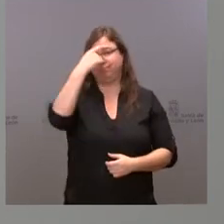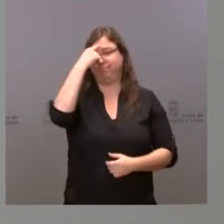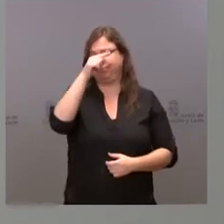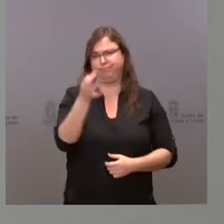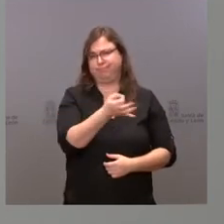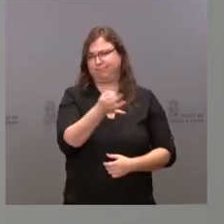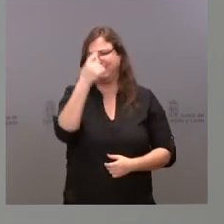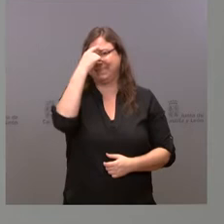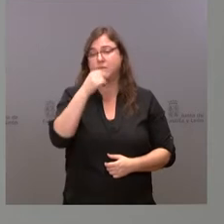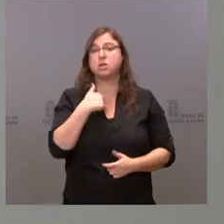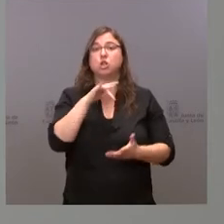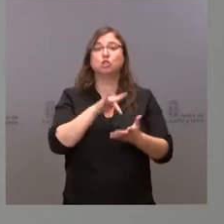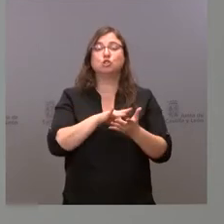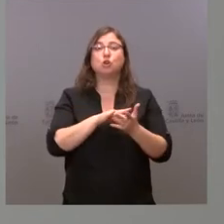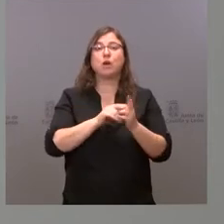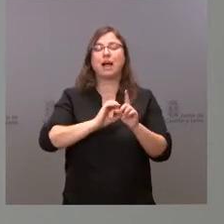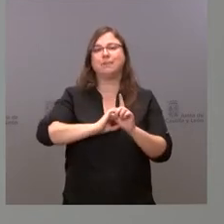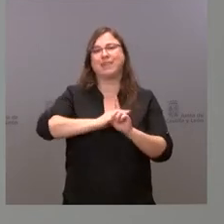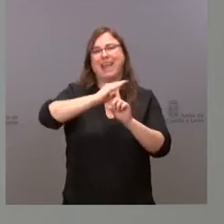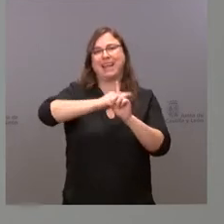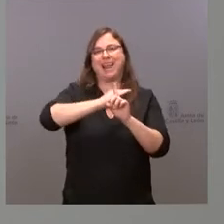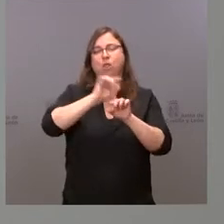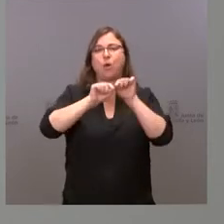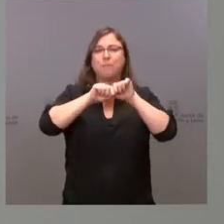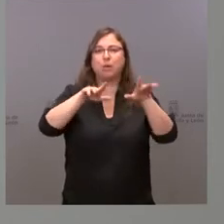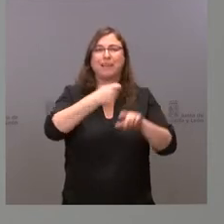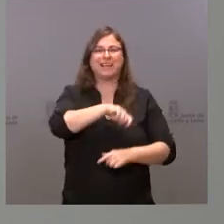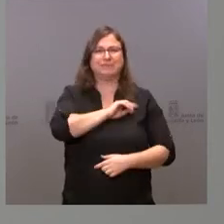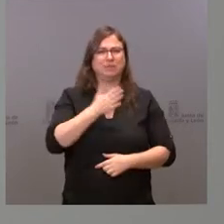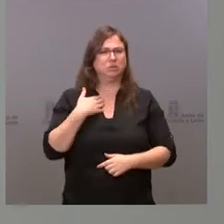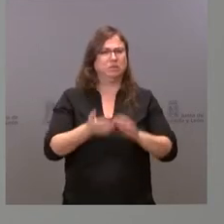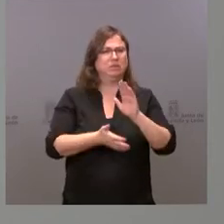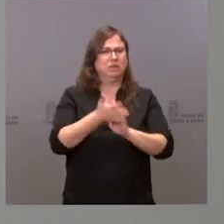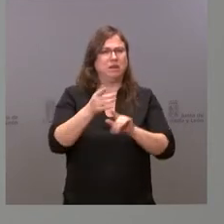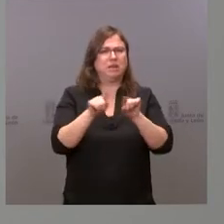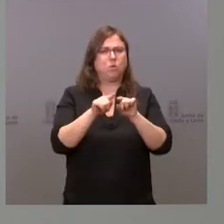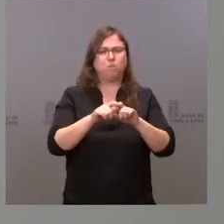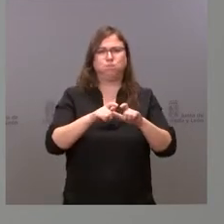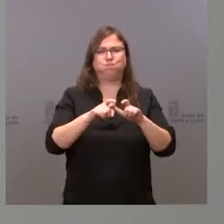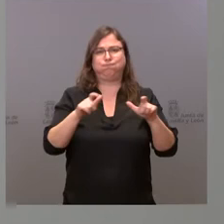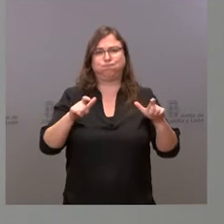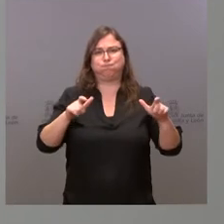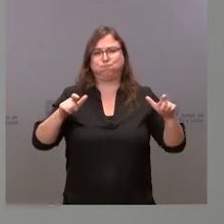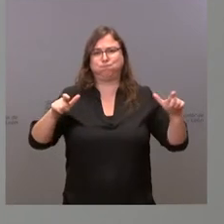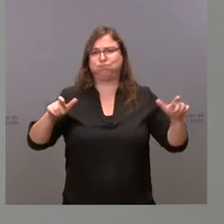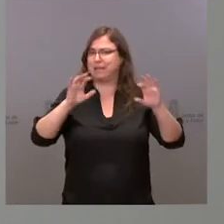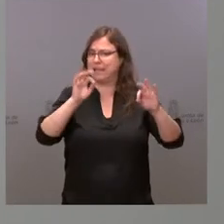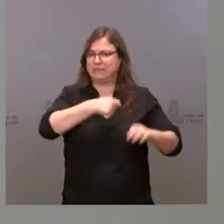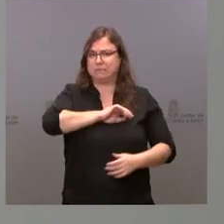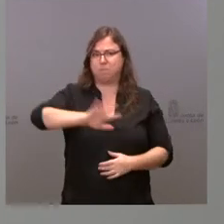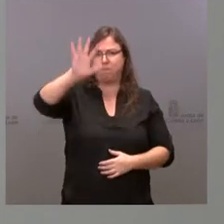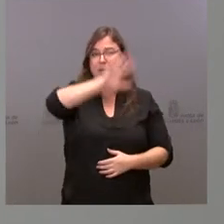conocen que estamos en un nivel de epidemiológico en españa con una tendencia generalizada al aumento del número de casos y ayer